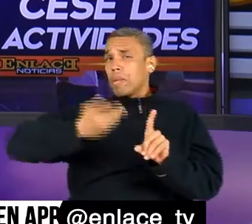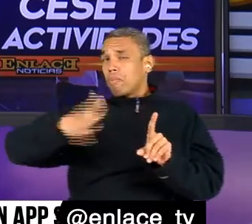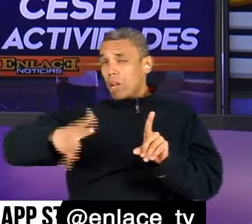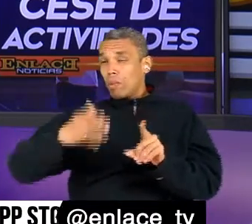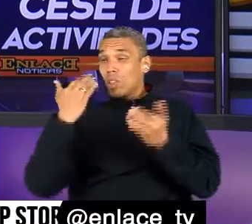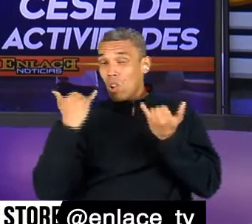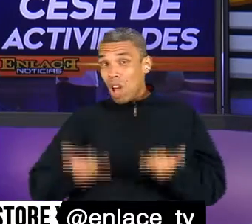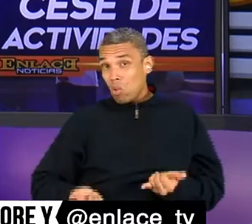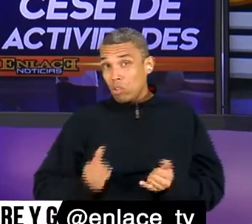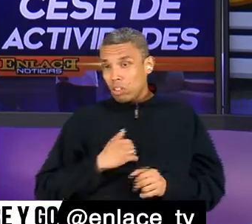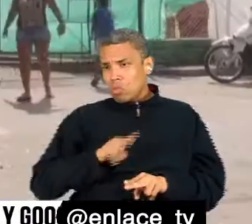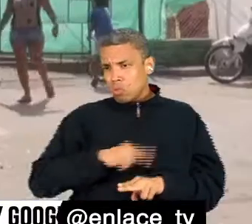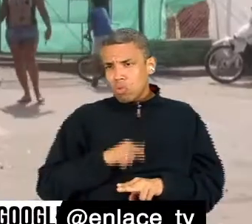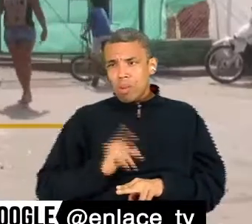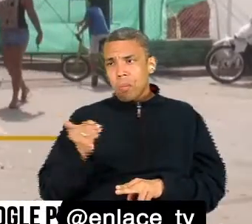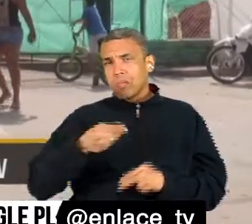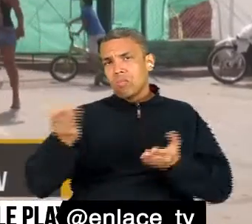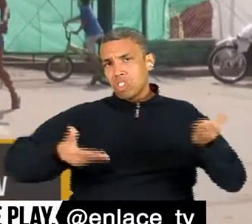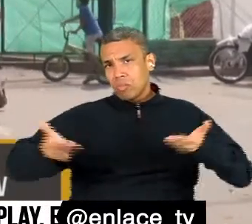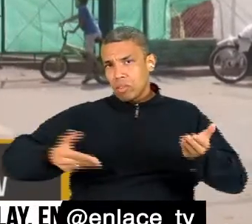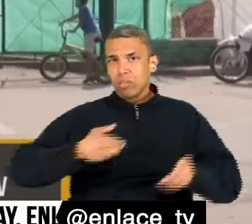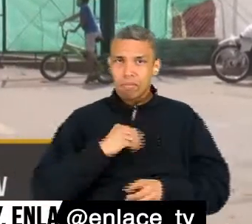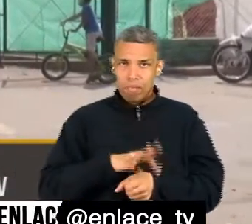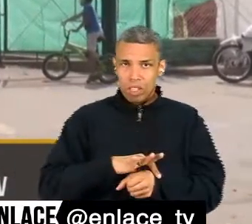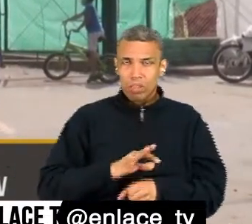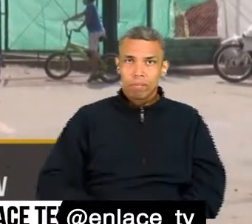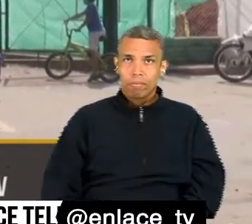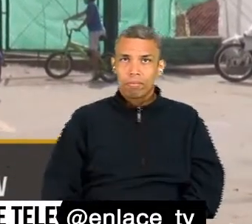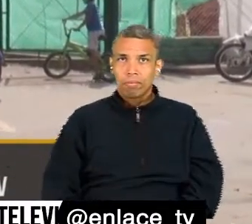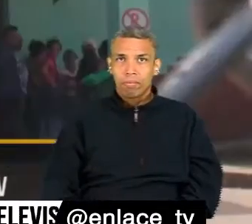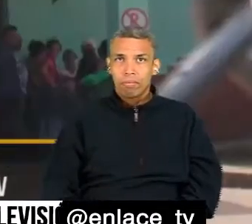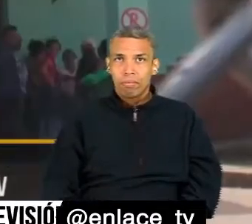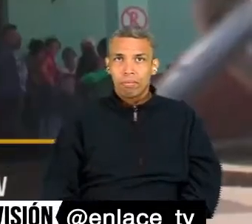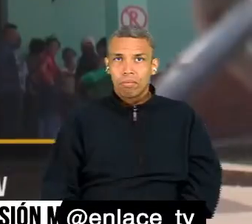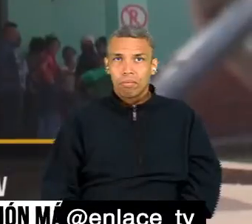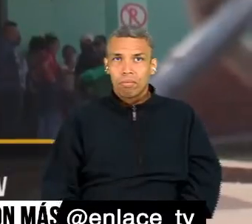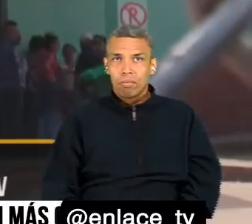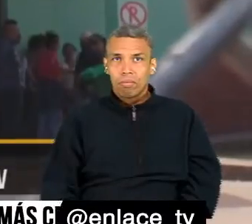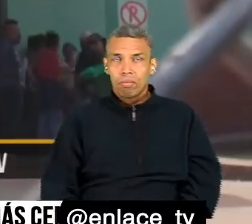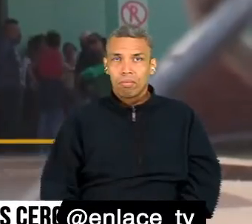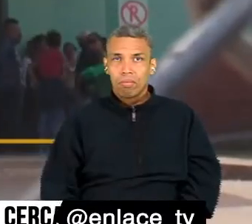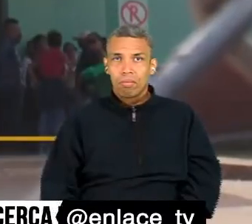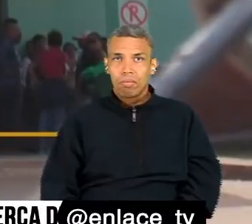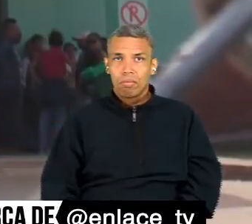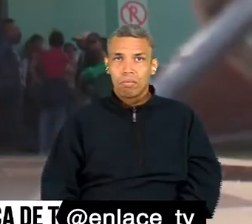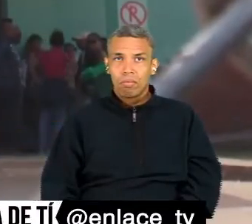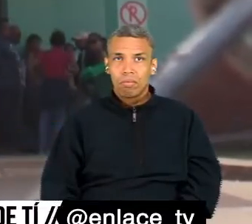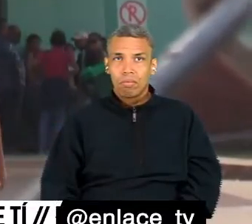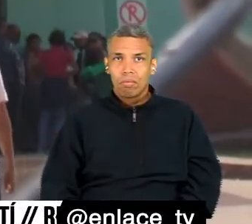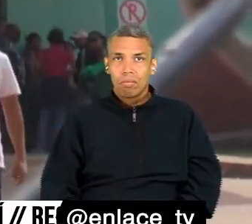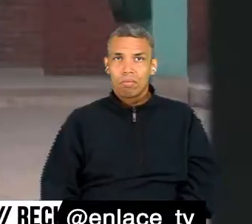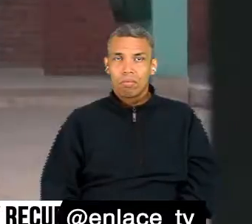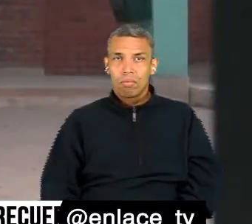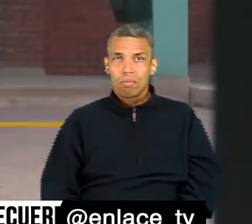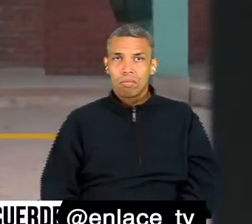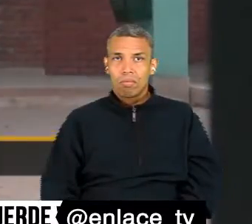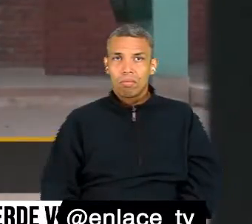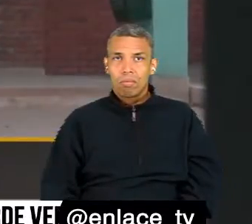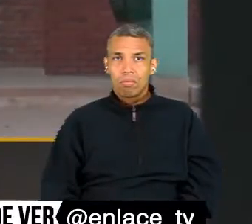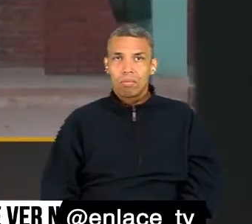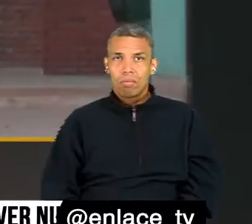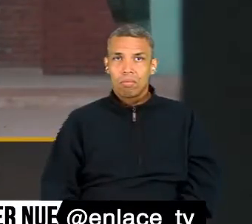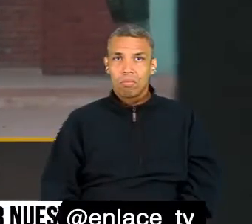los servicios. Más de 60 funcionarios del centro asistencial paralizaron sus labores desde tempranas horas, aludiendo la no cancelación de